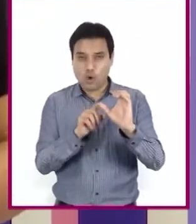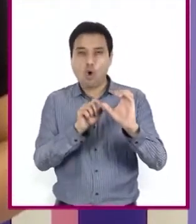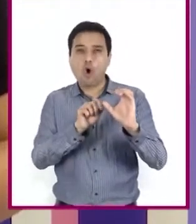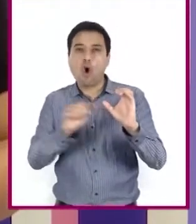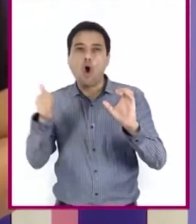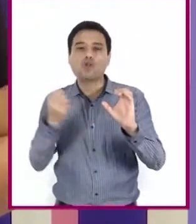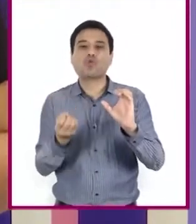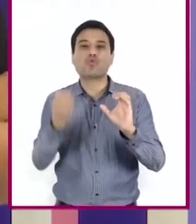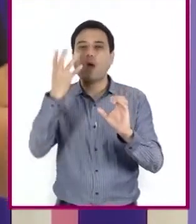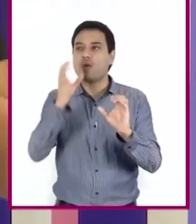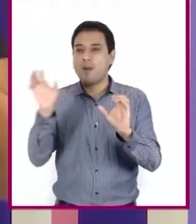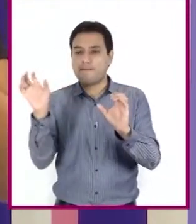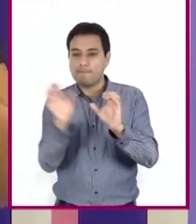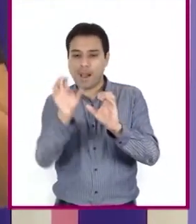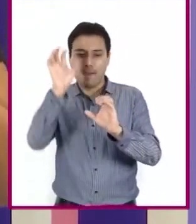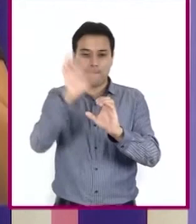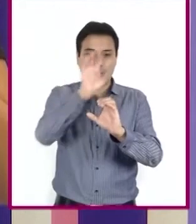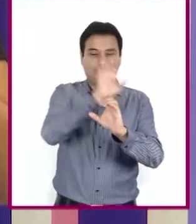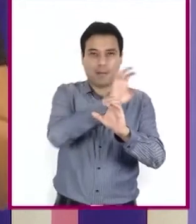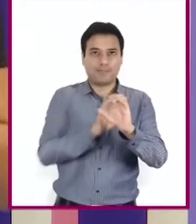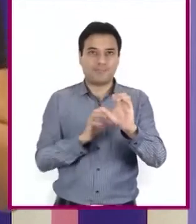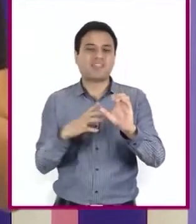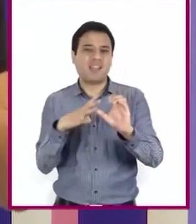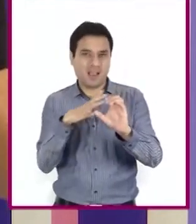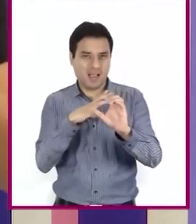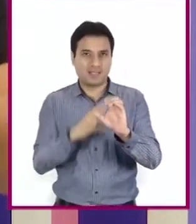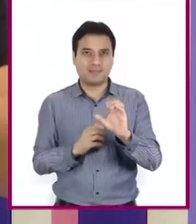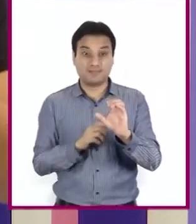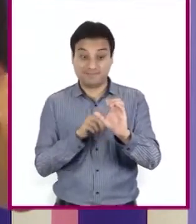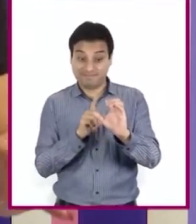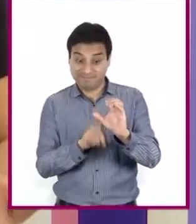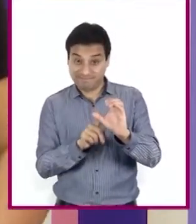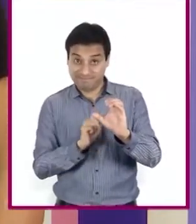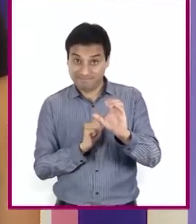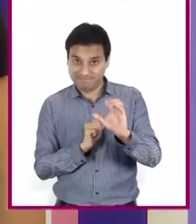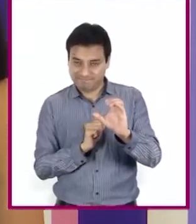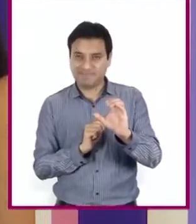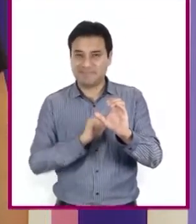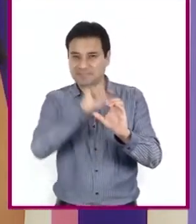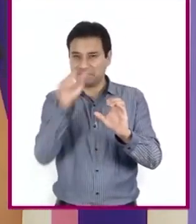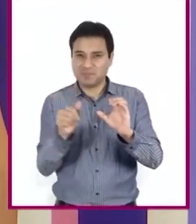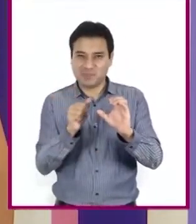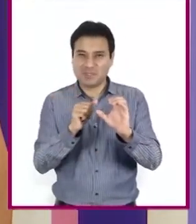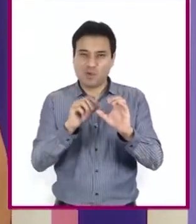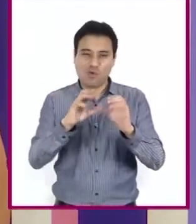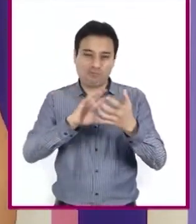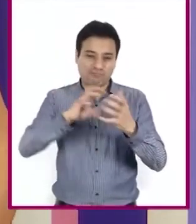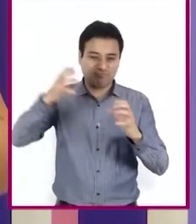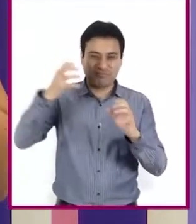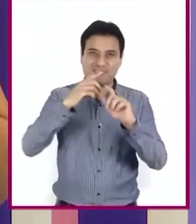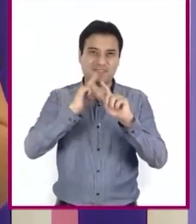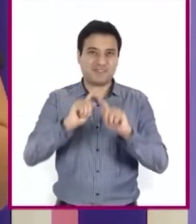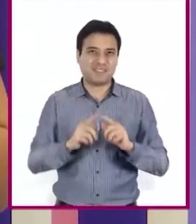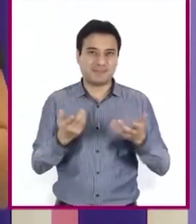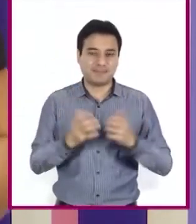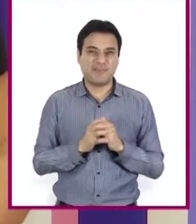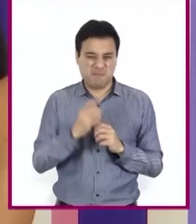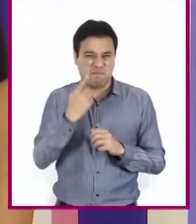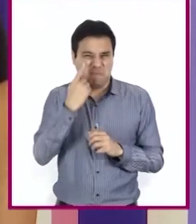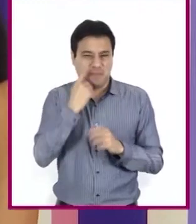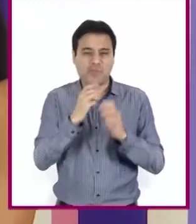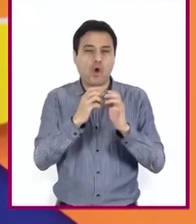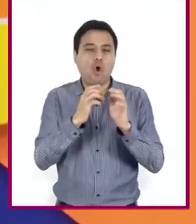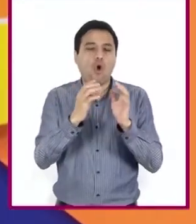arreglos particulares es que adquieren las propiedades que los hacen diferentes. Analicemos